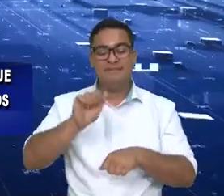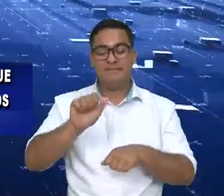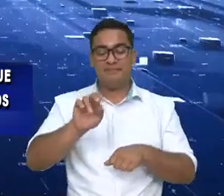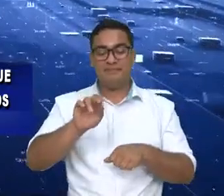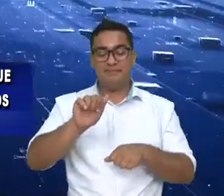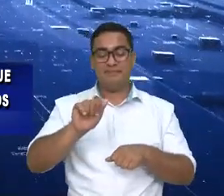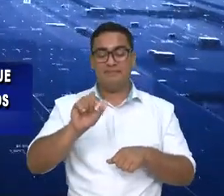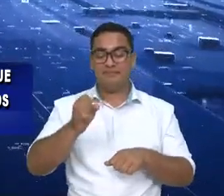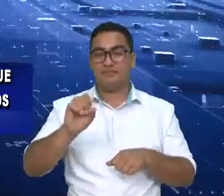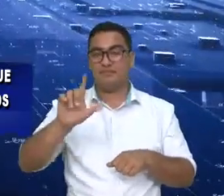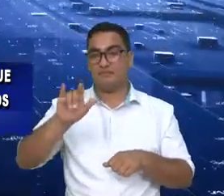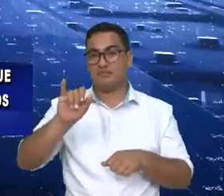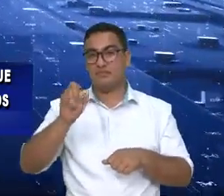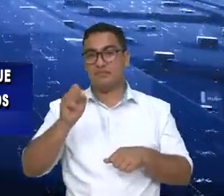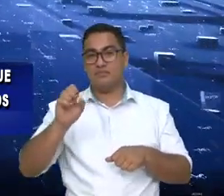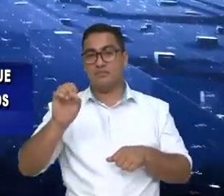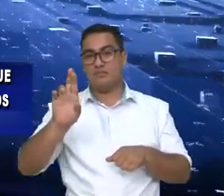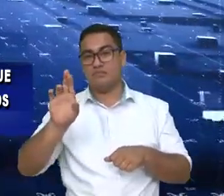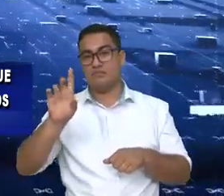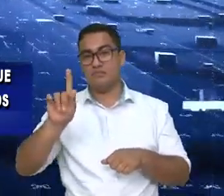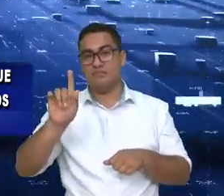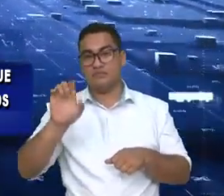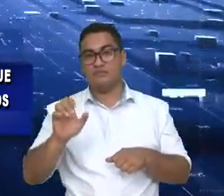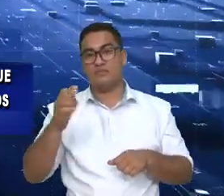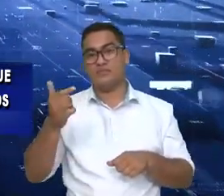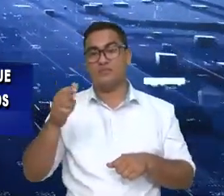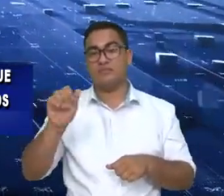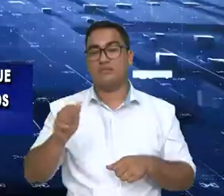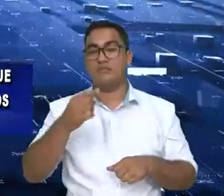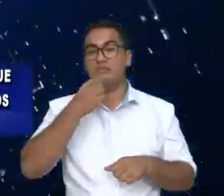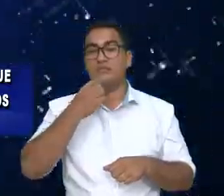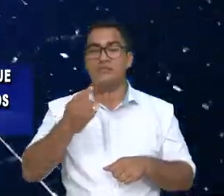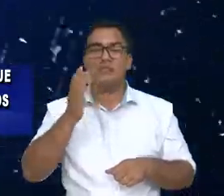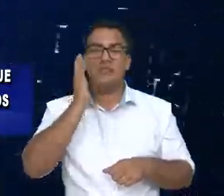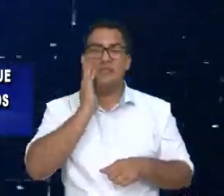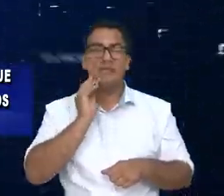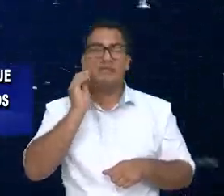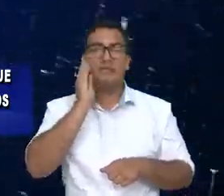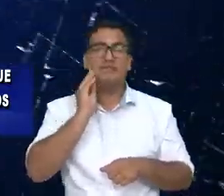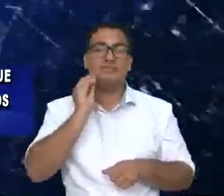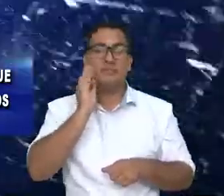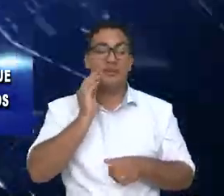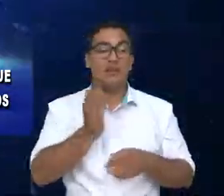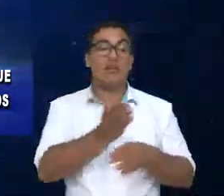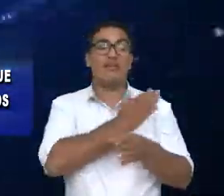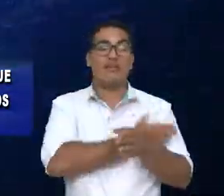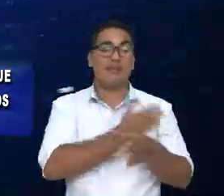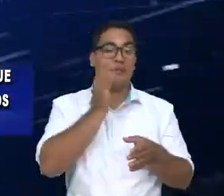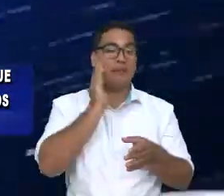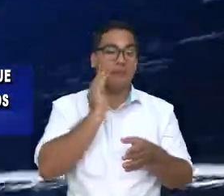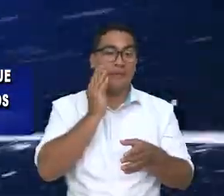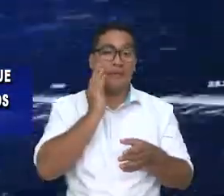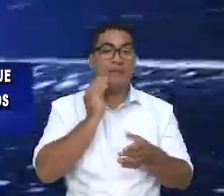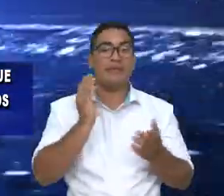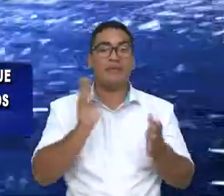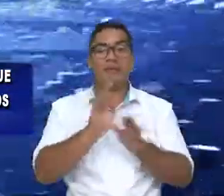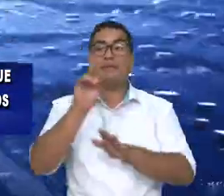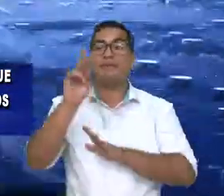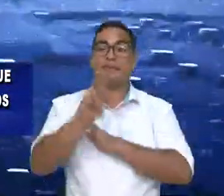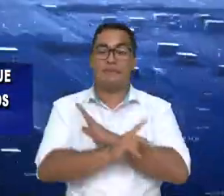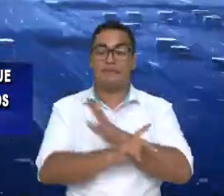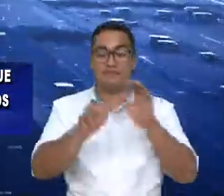Ortega, quien decía que tanto de las experiencias y las malas experiencias que están teniendo los